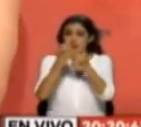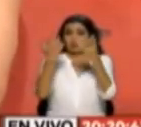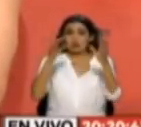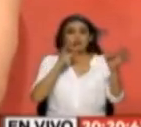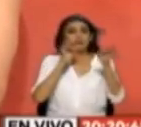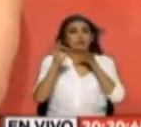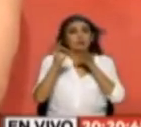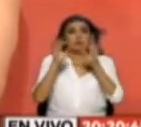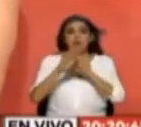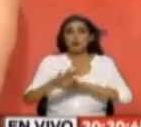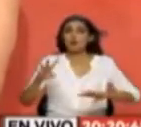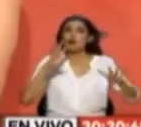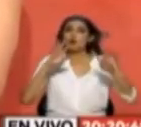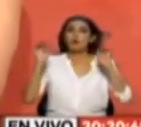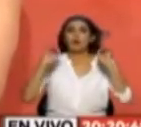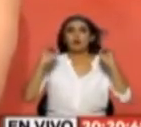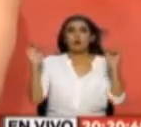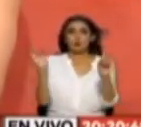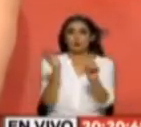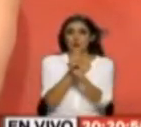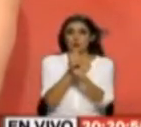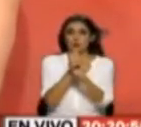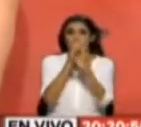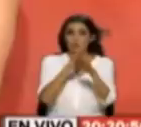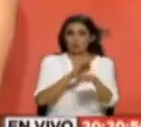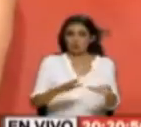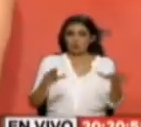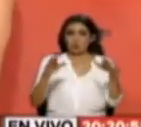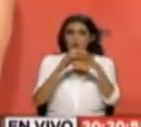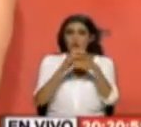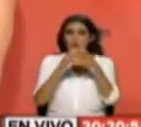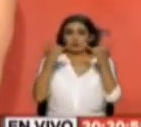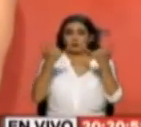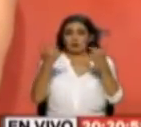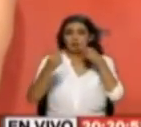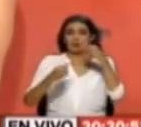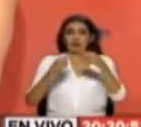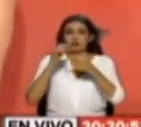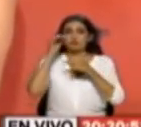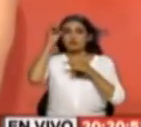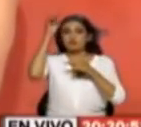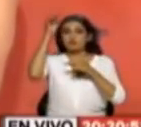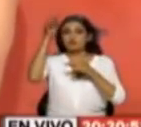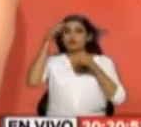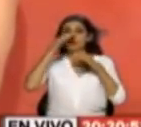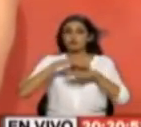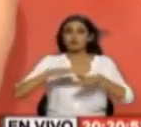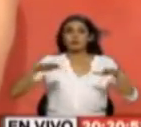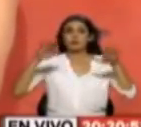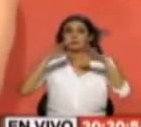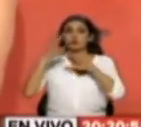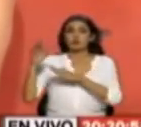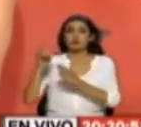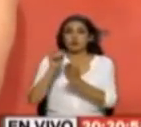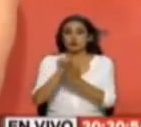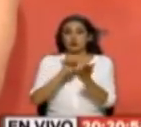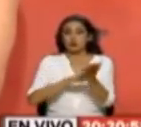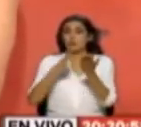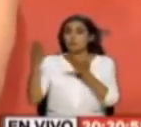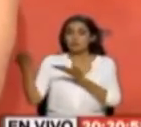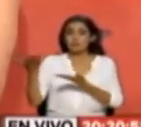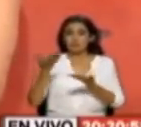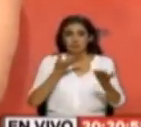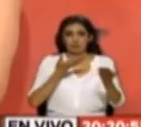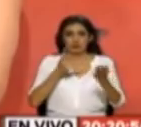cuáles han sido los logros, los retos y además los futuros proyectos. Esta cartera de Estado vamos a recibir en